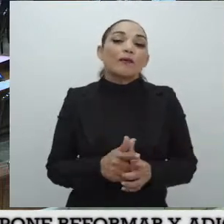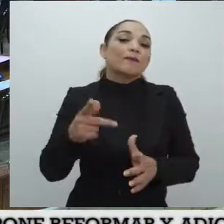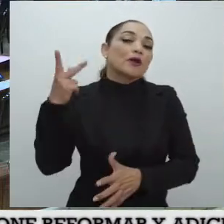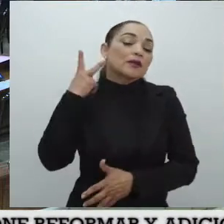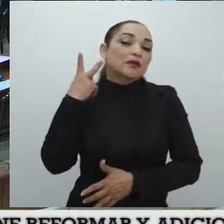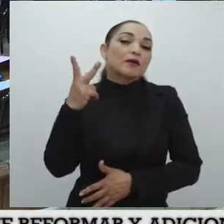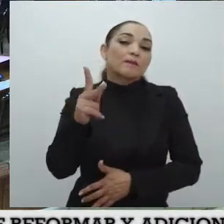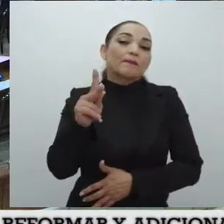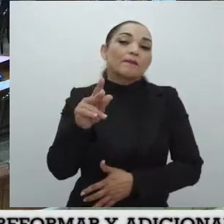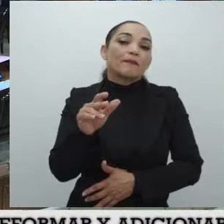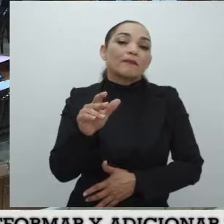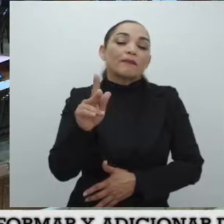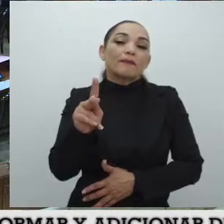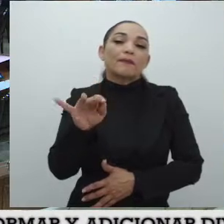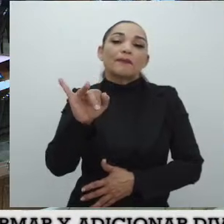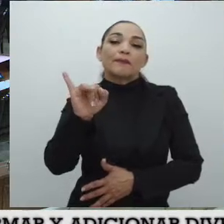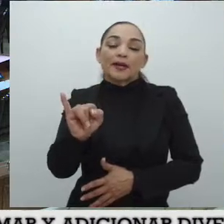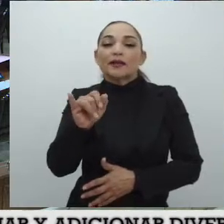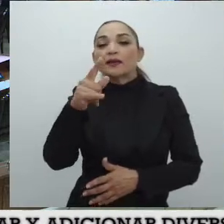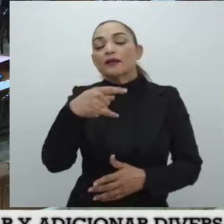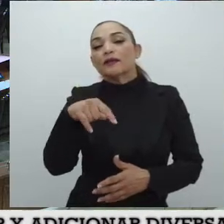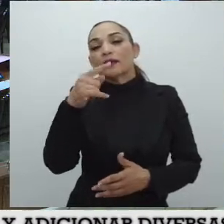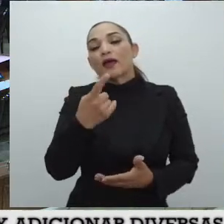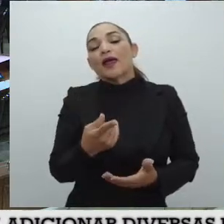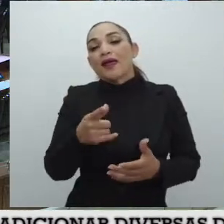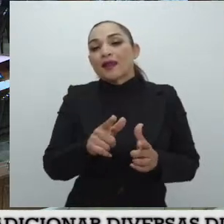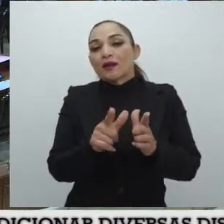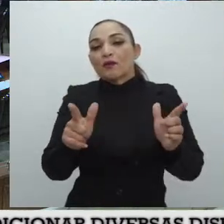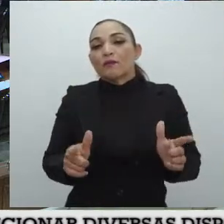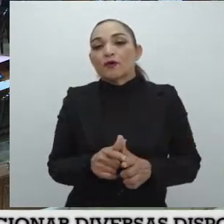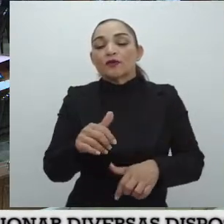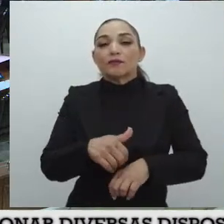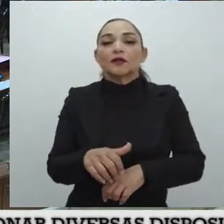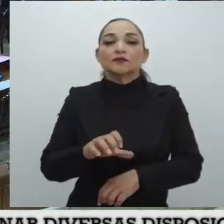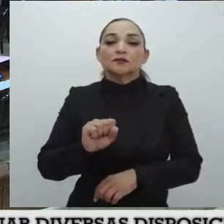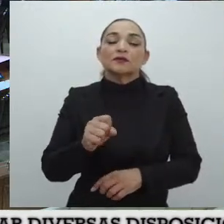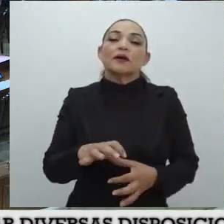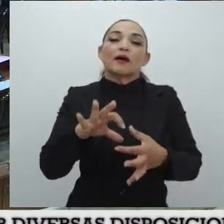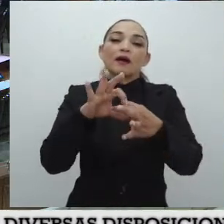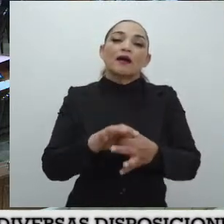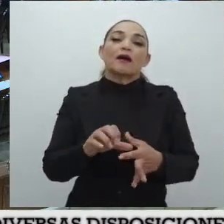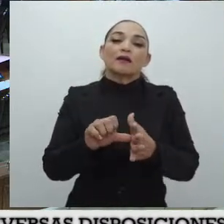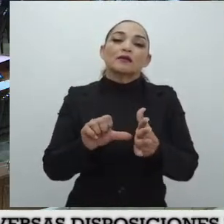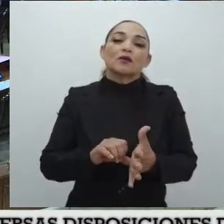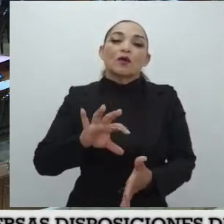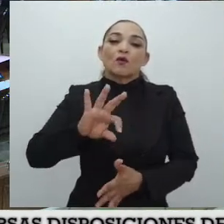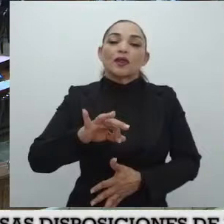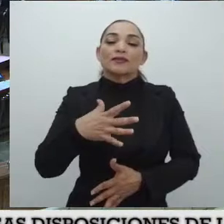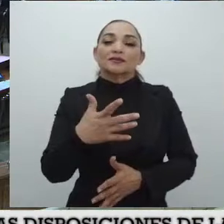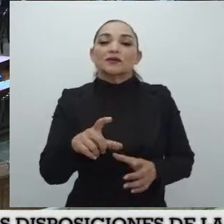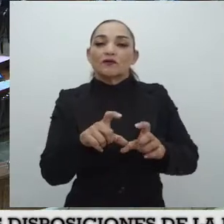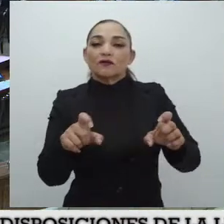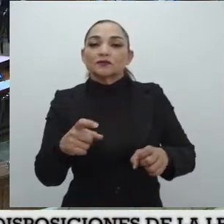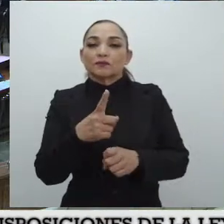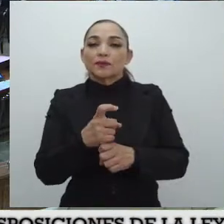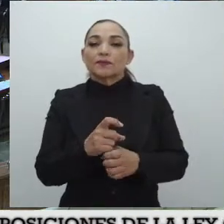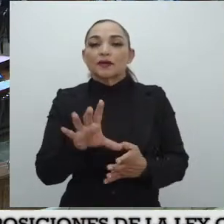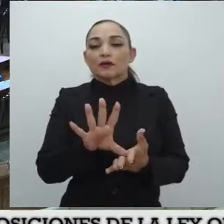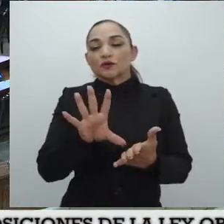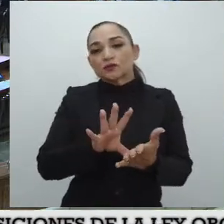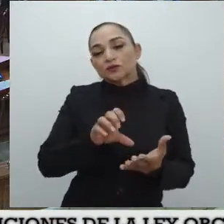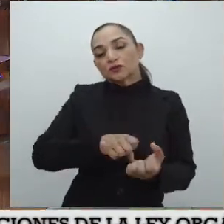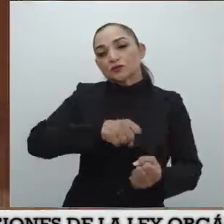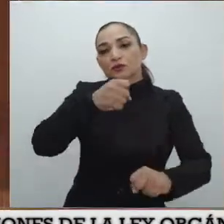64ª Legislatura del Honorable Congreso del Estado de Sinaloa, con fundamento en lo dispuesto por los artículos 45, fracción primera de la Constitución Política del Estado